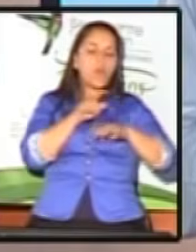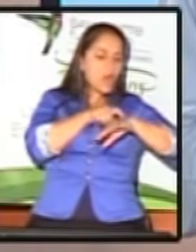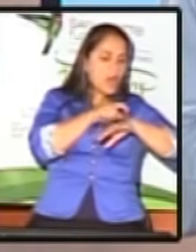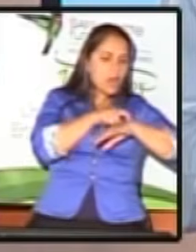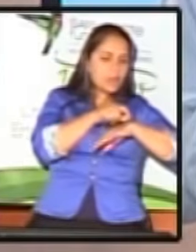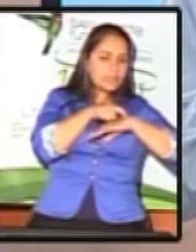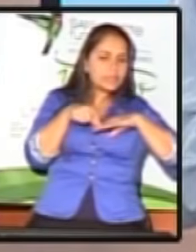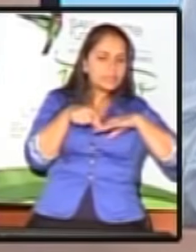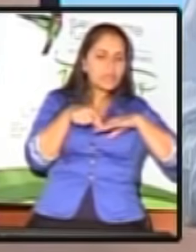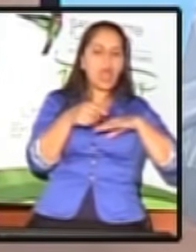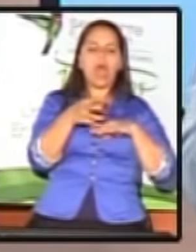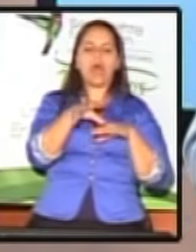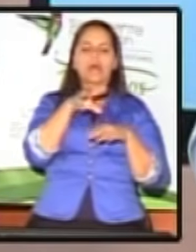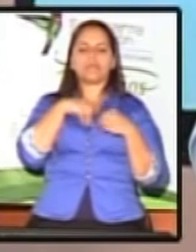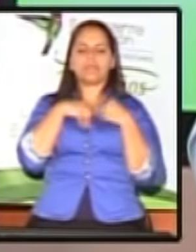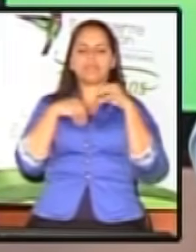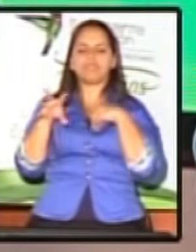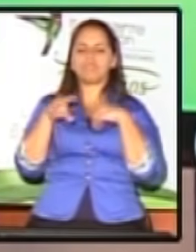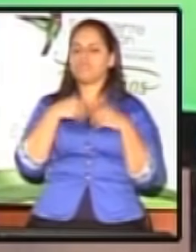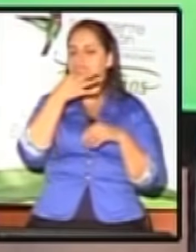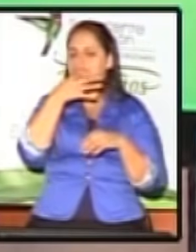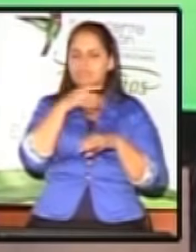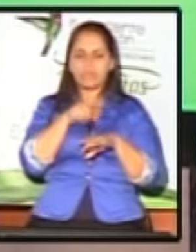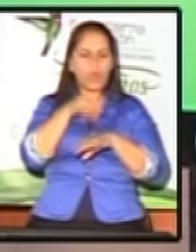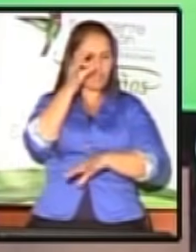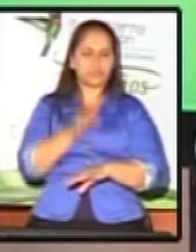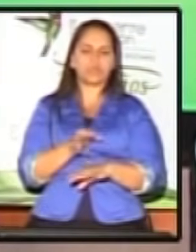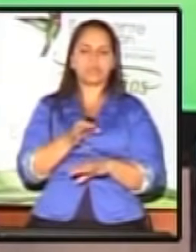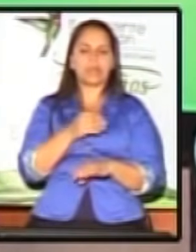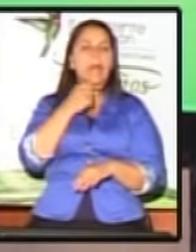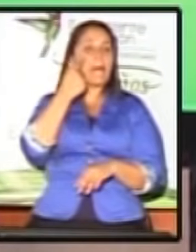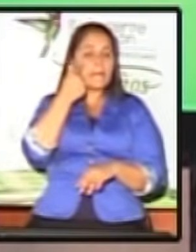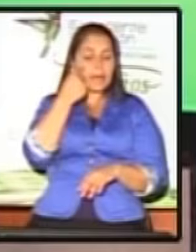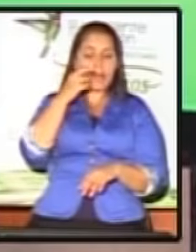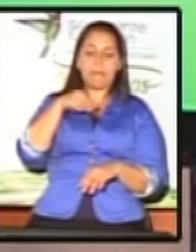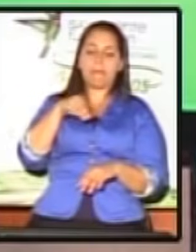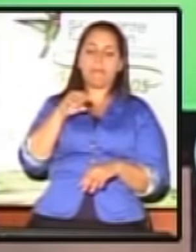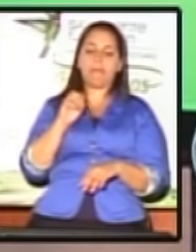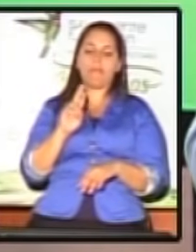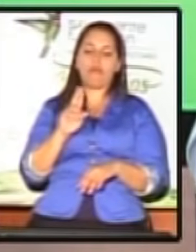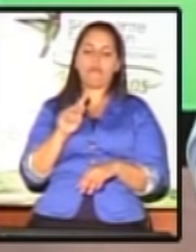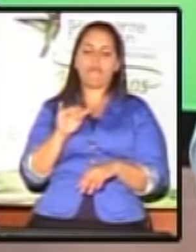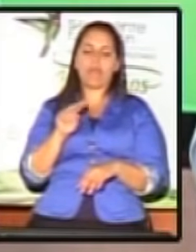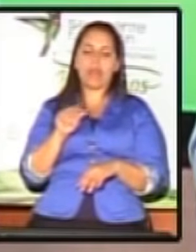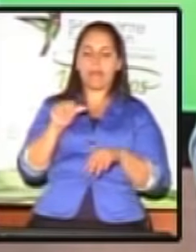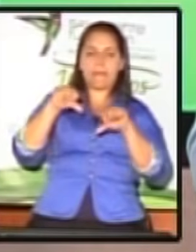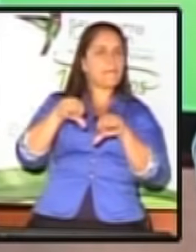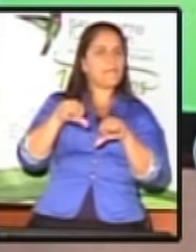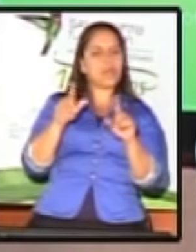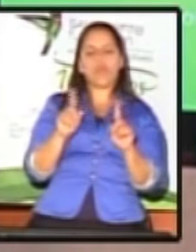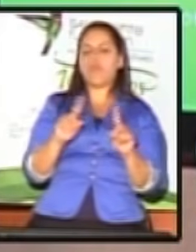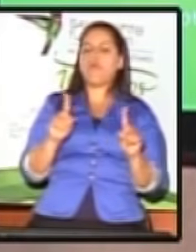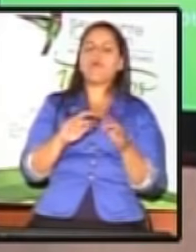cambio. Quiero que sepan que la morfina per se no es mala, es su mal uso, y que hay muchos